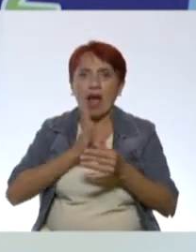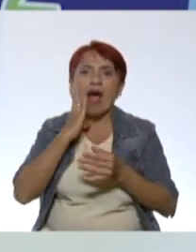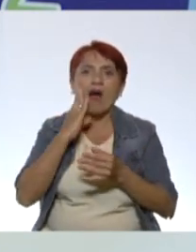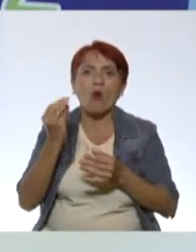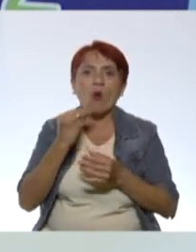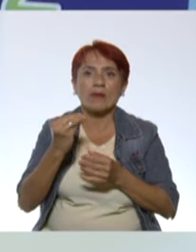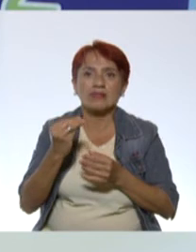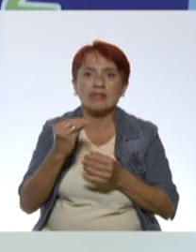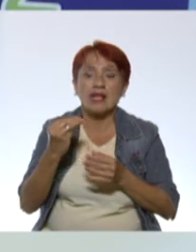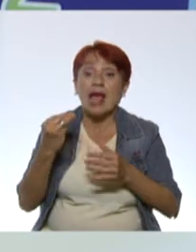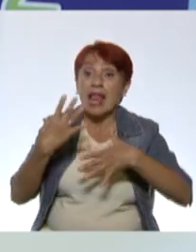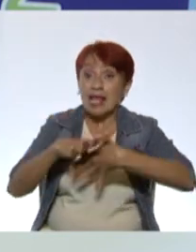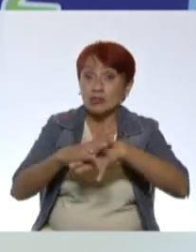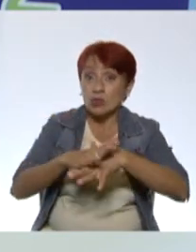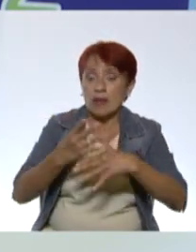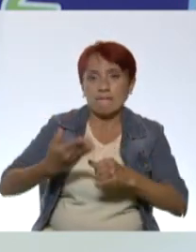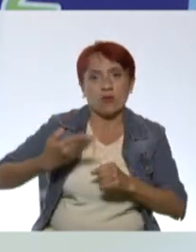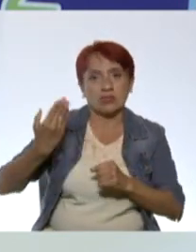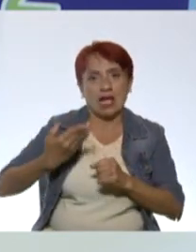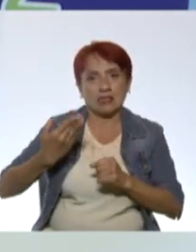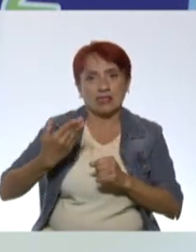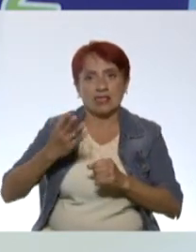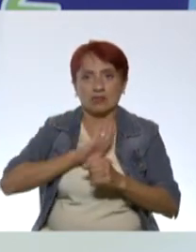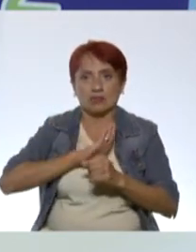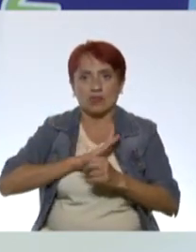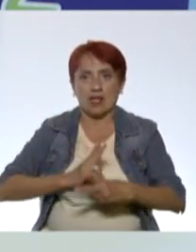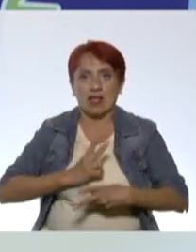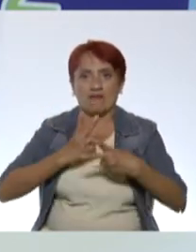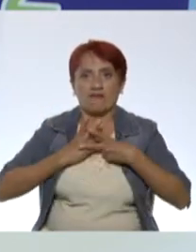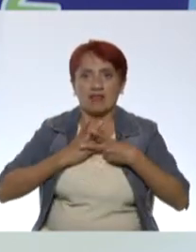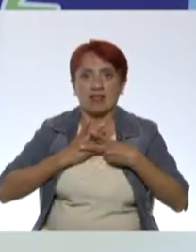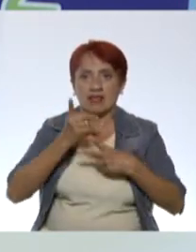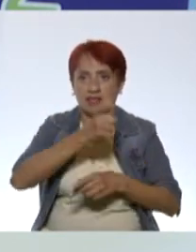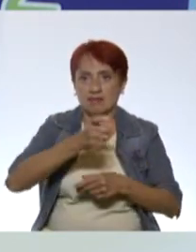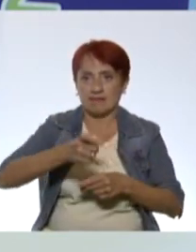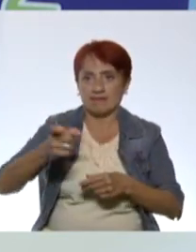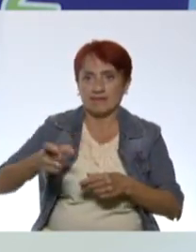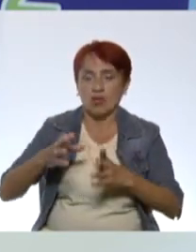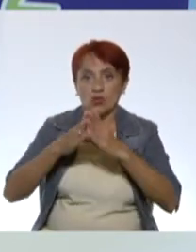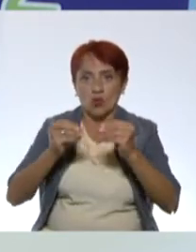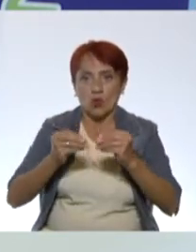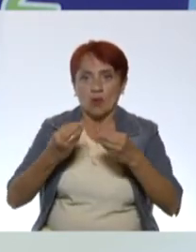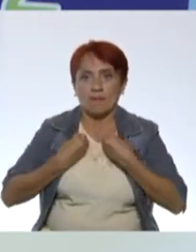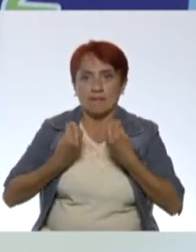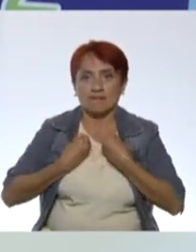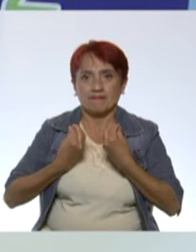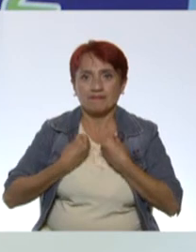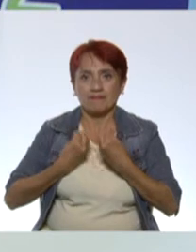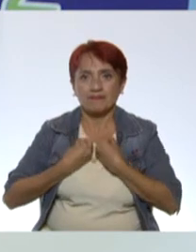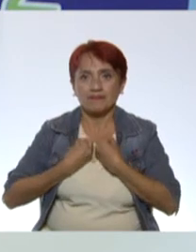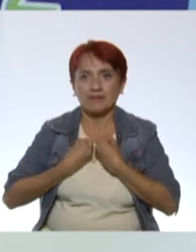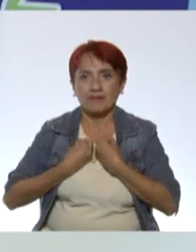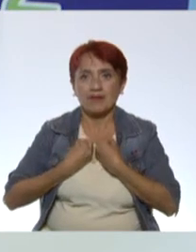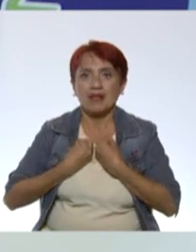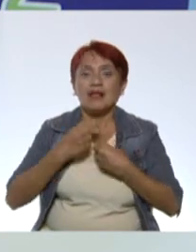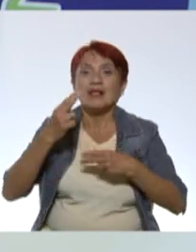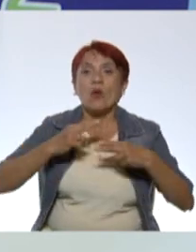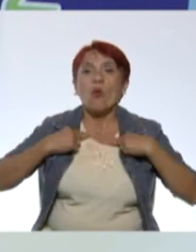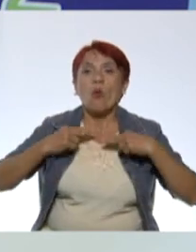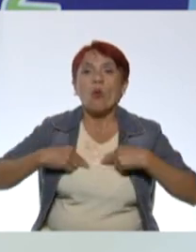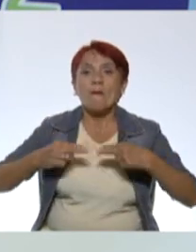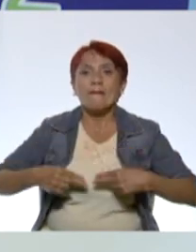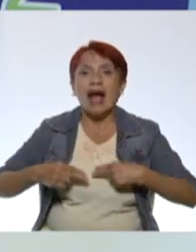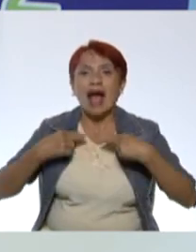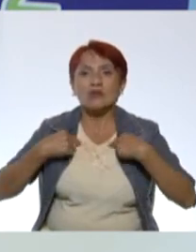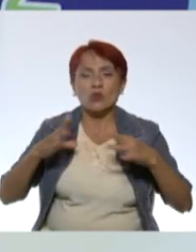etapa adolescente. La sexualidad es una parte muy importante de la vida de los seres vivos. pero en el caso de los seres